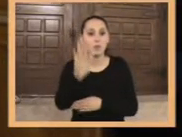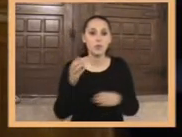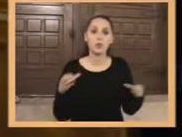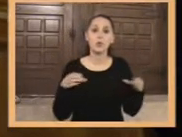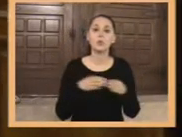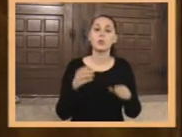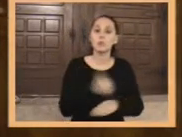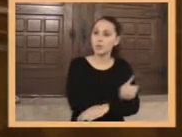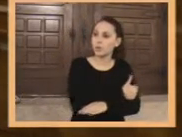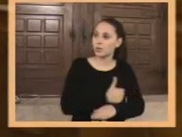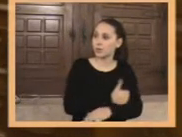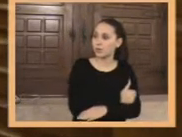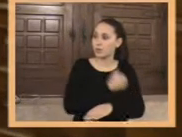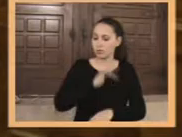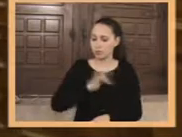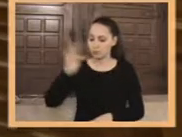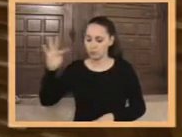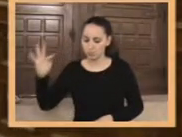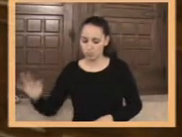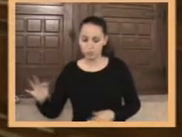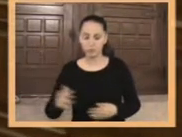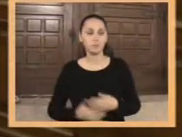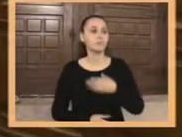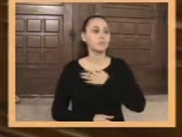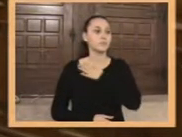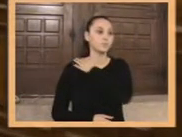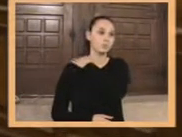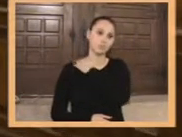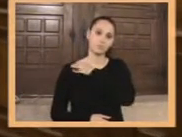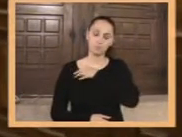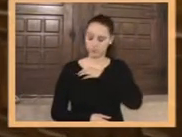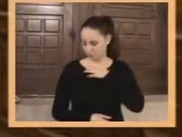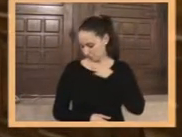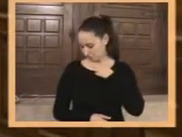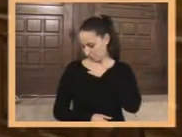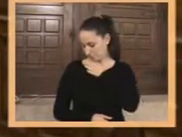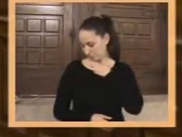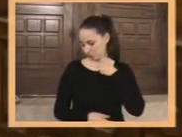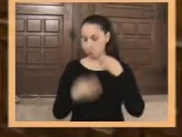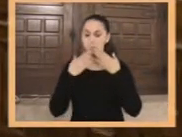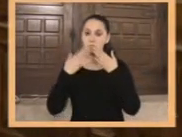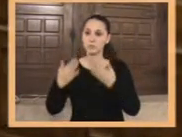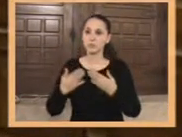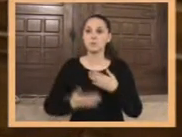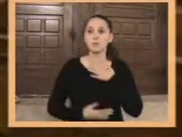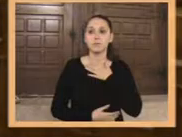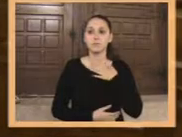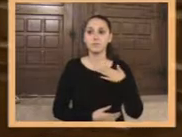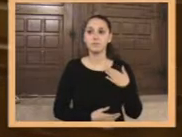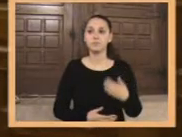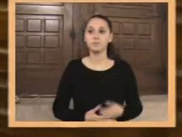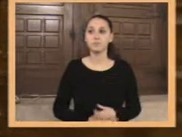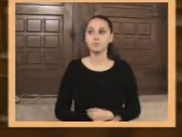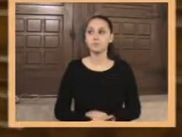Ciudadanos, y tiene usted la palabra para defender la urgencia. Señor Hernández. Muchas gracias, señor alcalde.